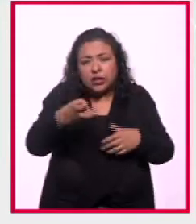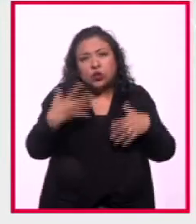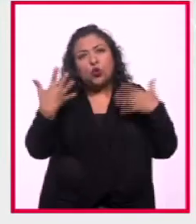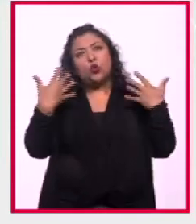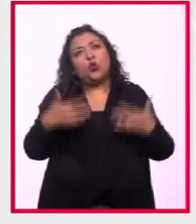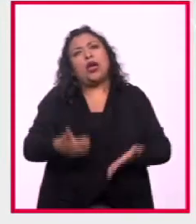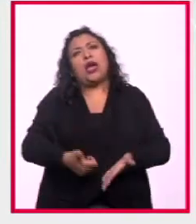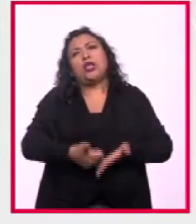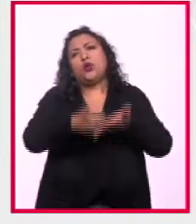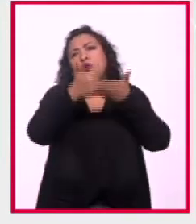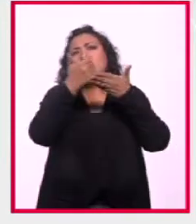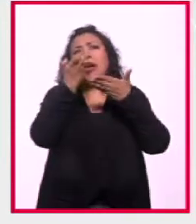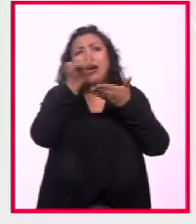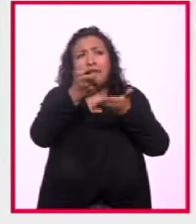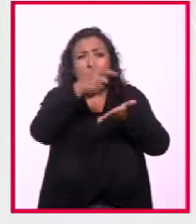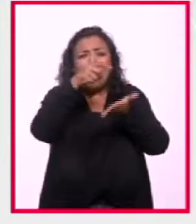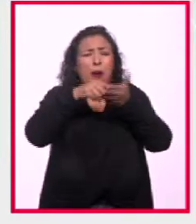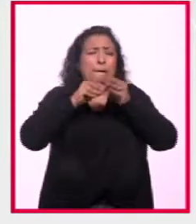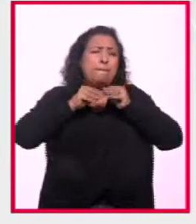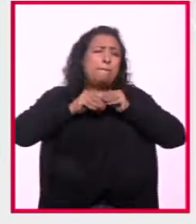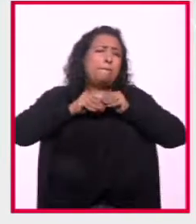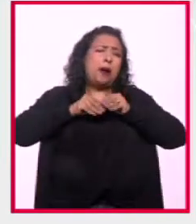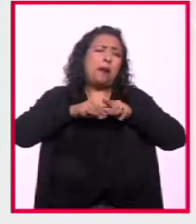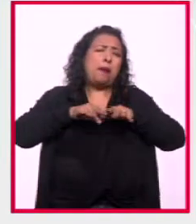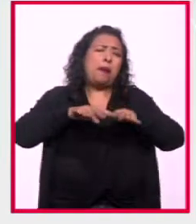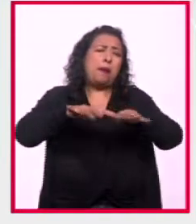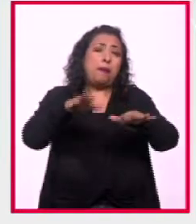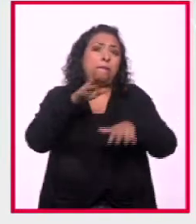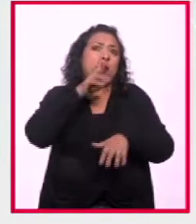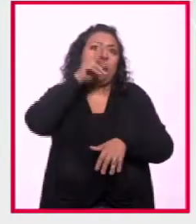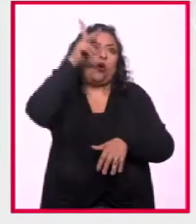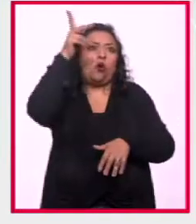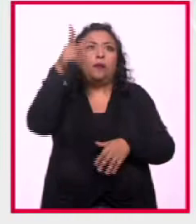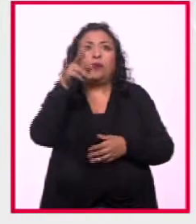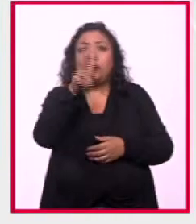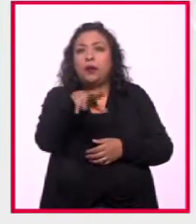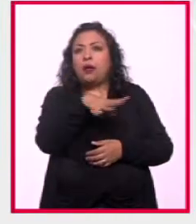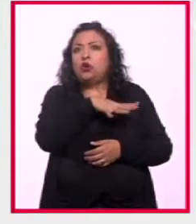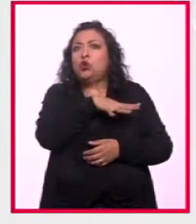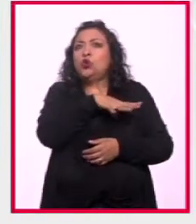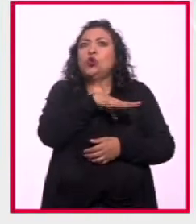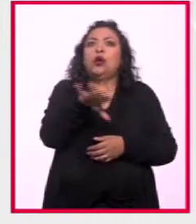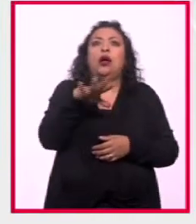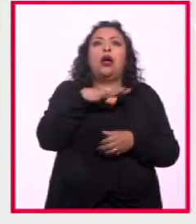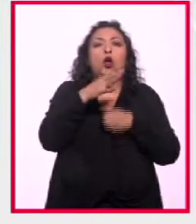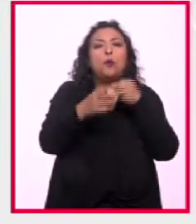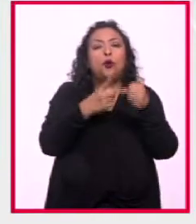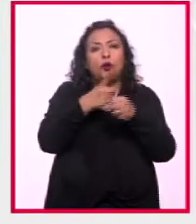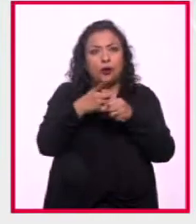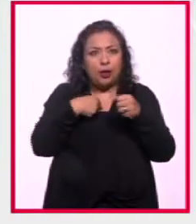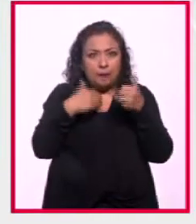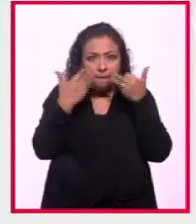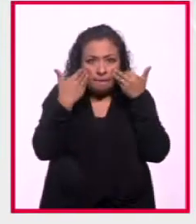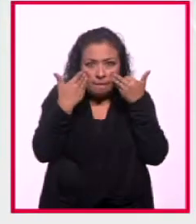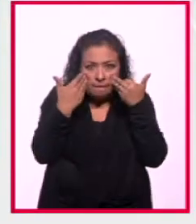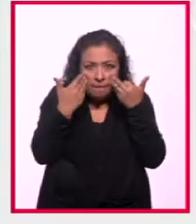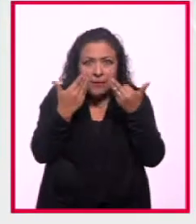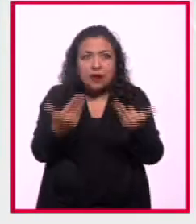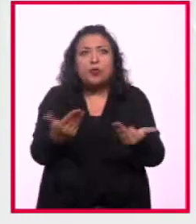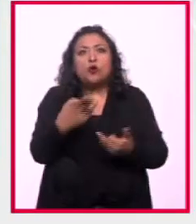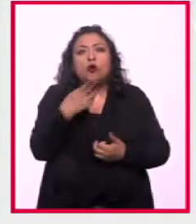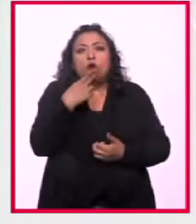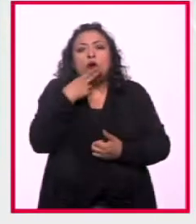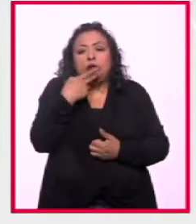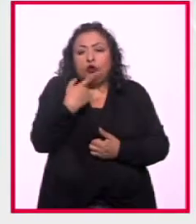ayudar mucho esto es un espacio de divulgación inmejorable es algo realmente increíble porque es una oportunidad de que de mostrar el patrimonio